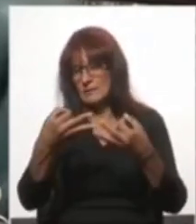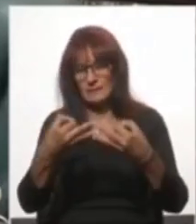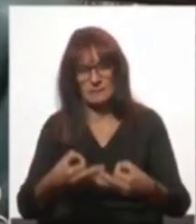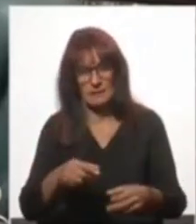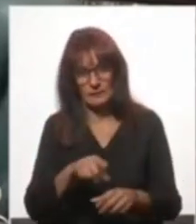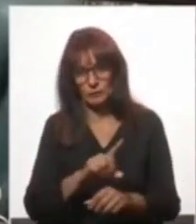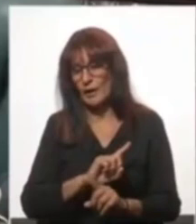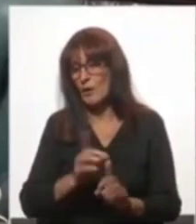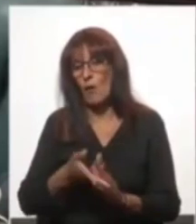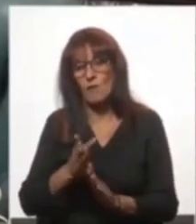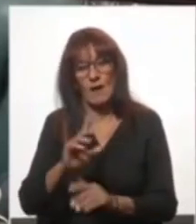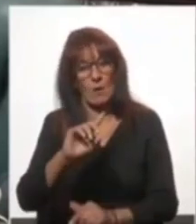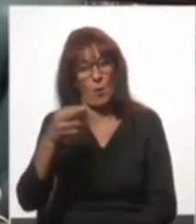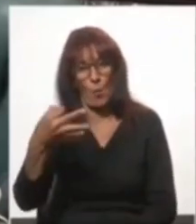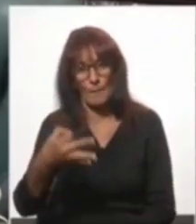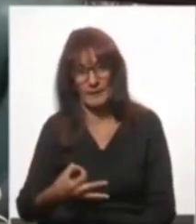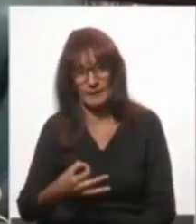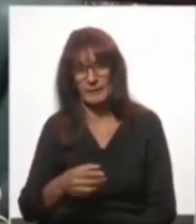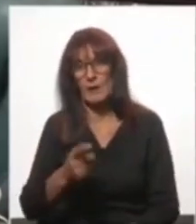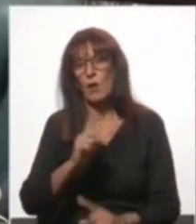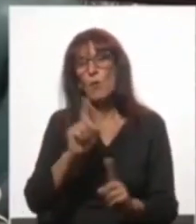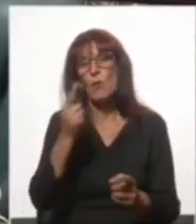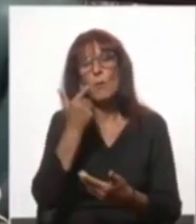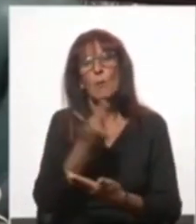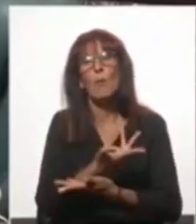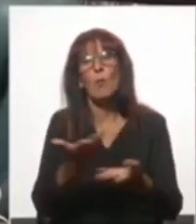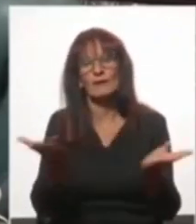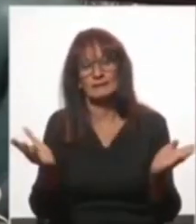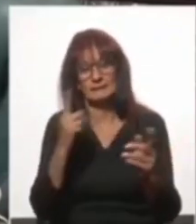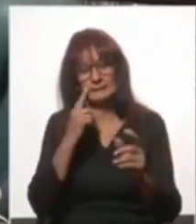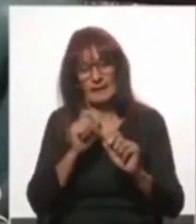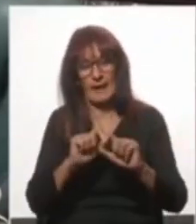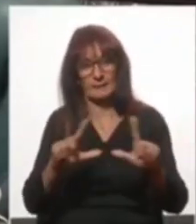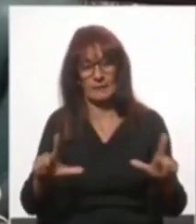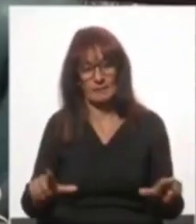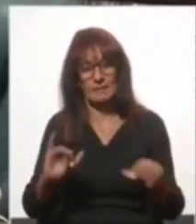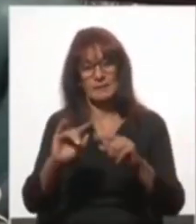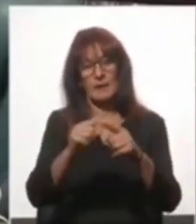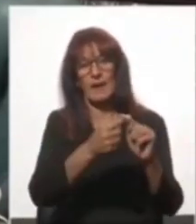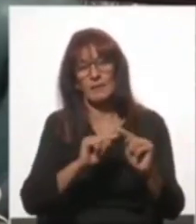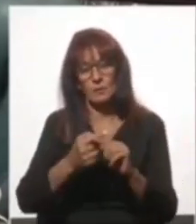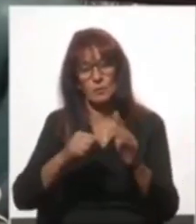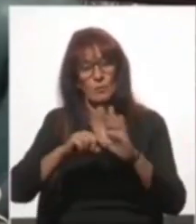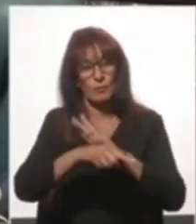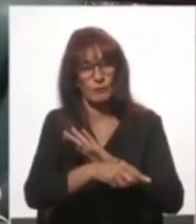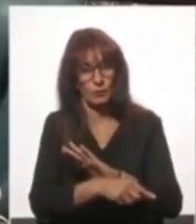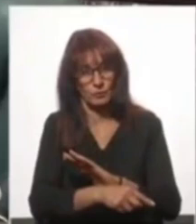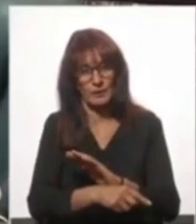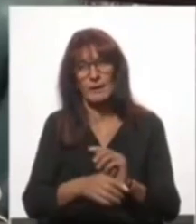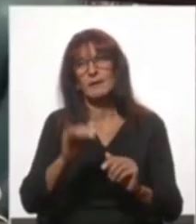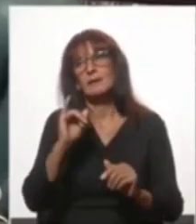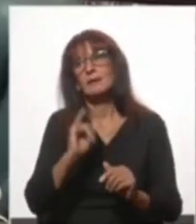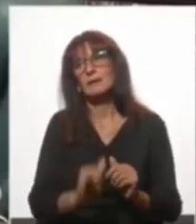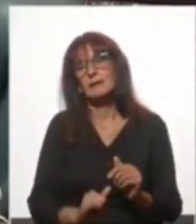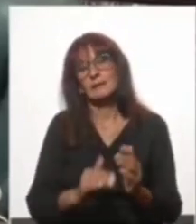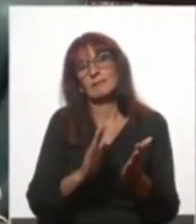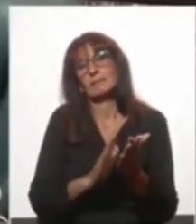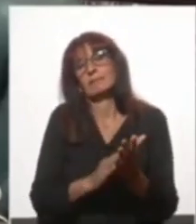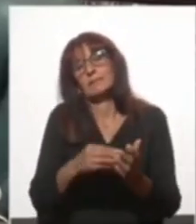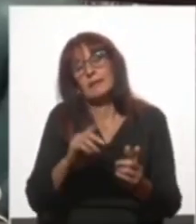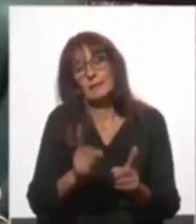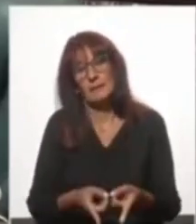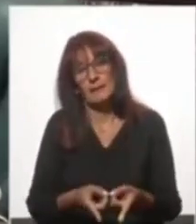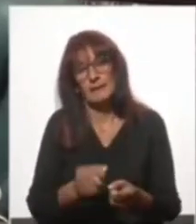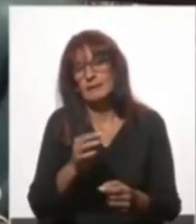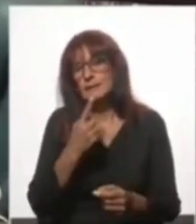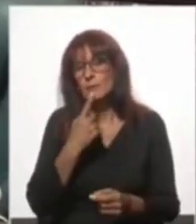no se cumplan, porque no muestra apego a la transparencia y a la discusión profunda, y sobre todo porque es